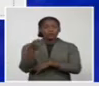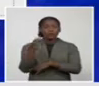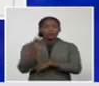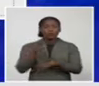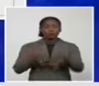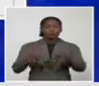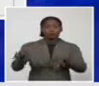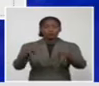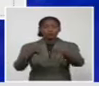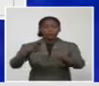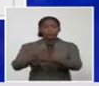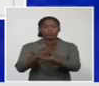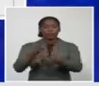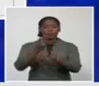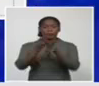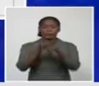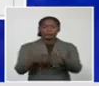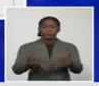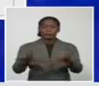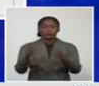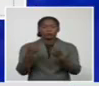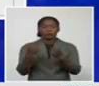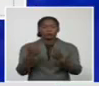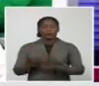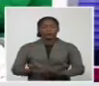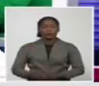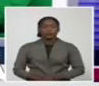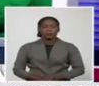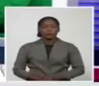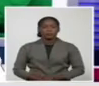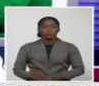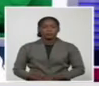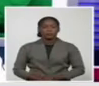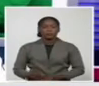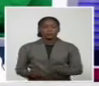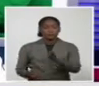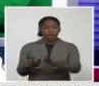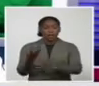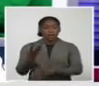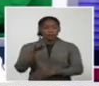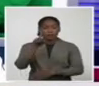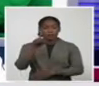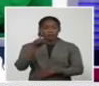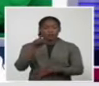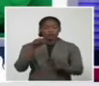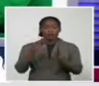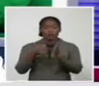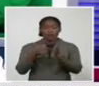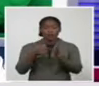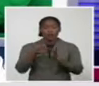momentos. De los 1.008 casos que se confirmaron ayer, el